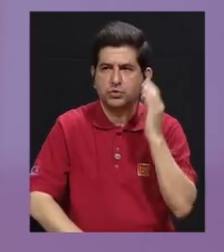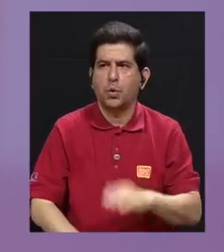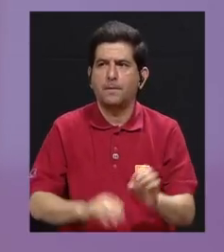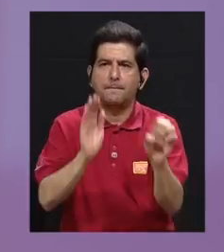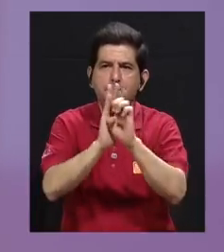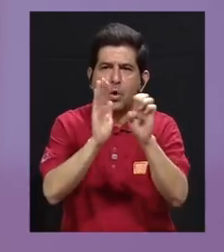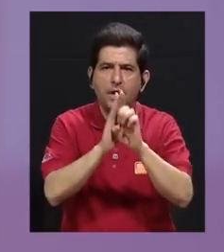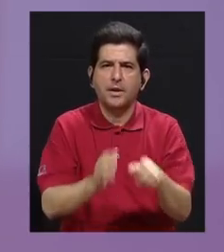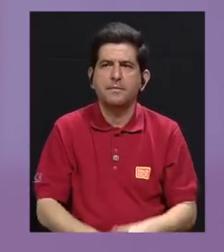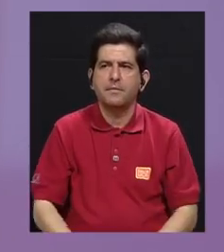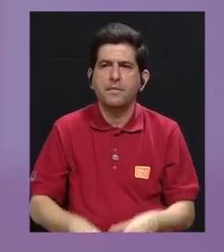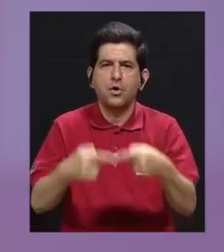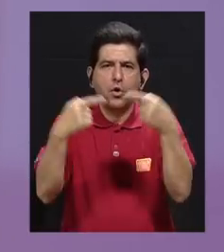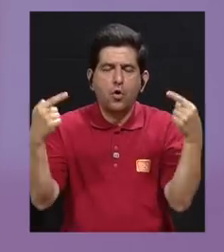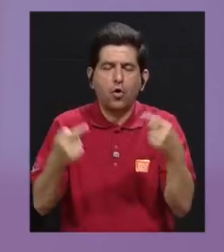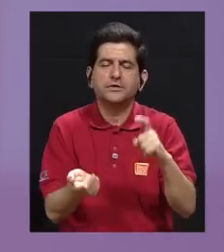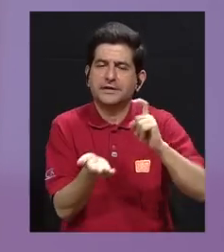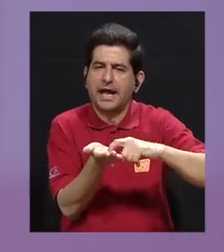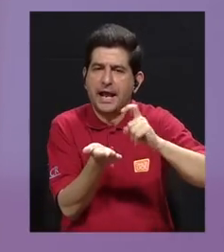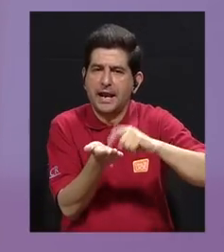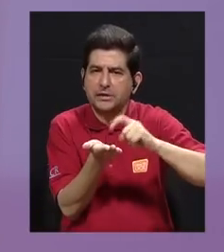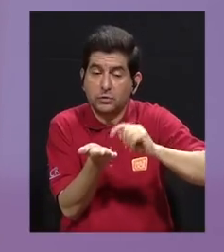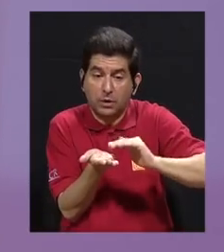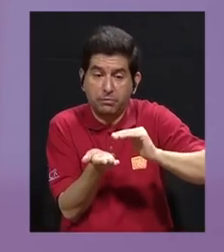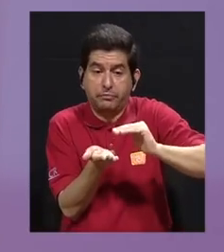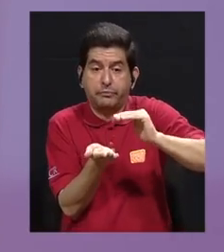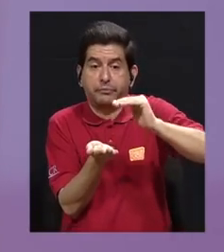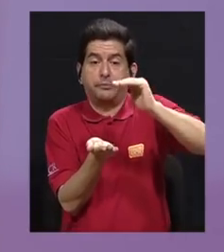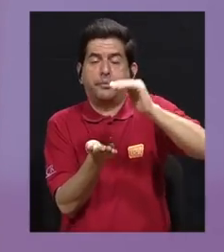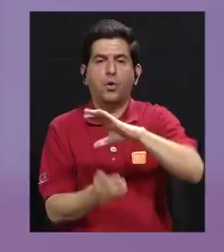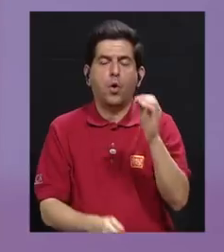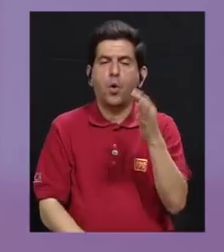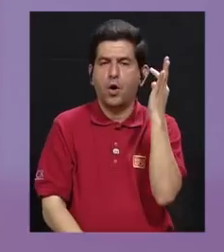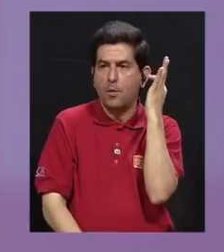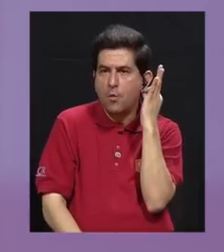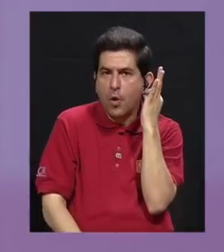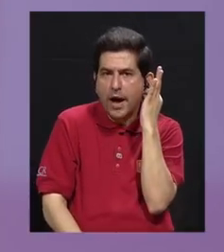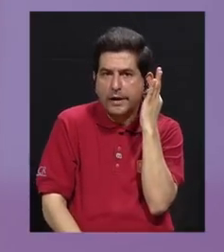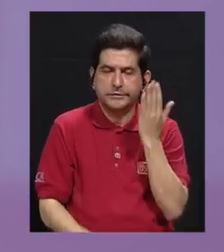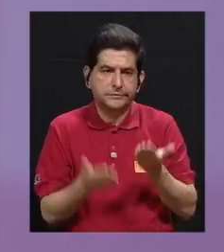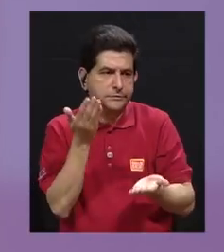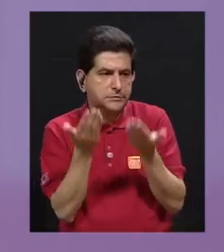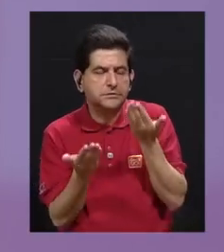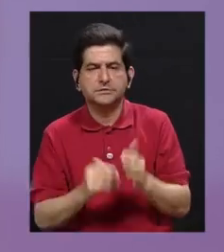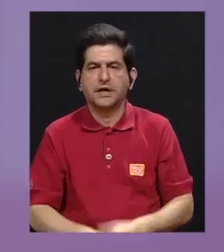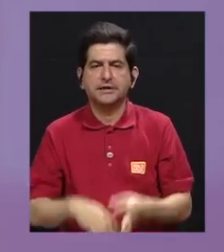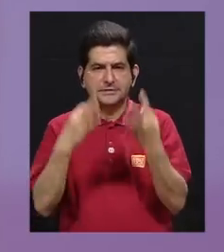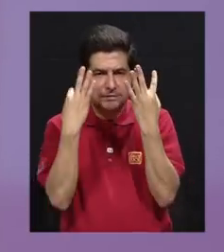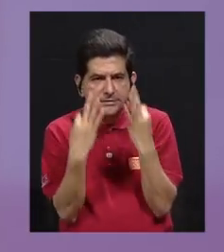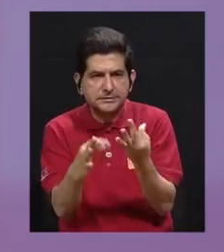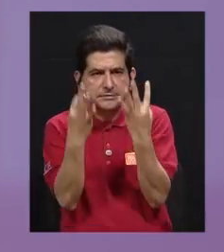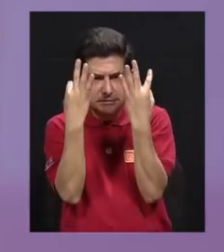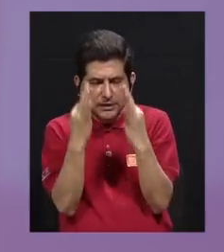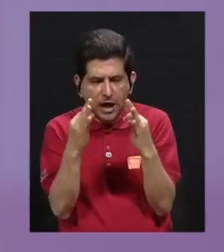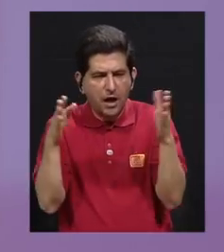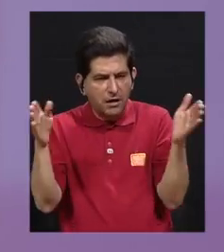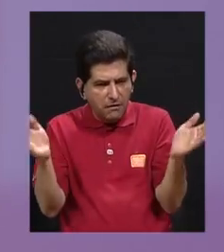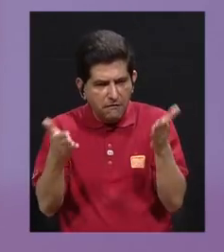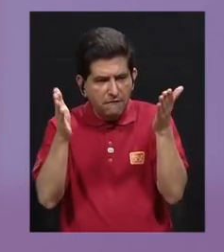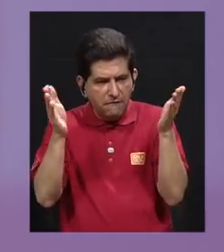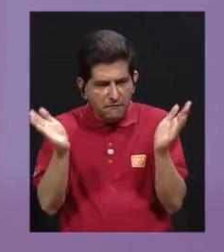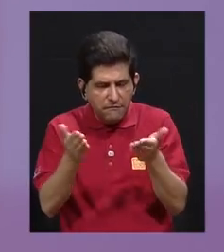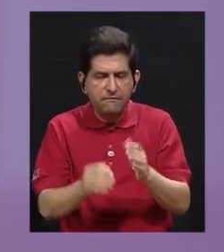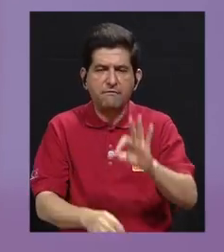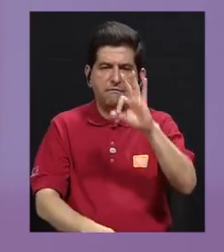movimientos de mujeres, por ejemplo, contra el endeudamiento, o mujeres que